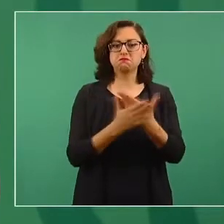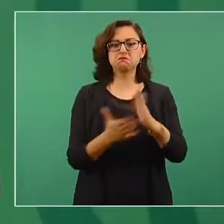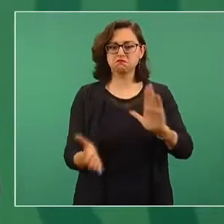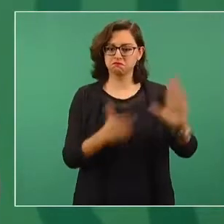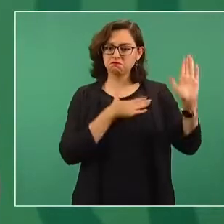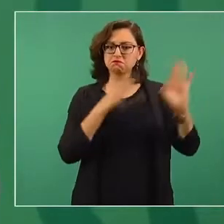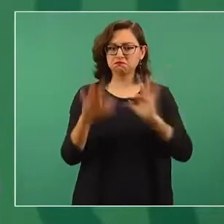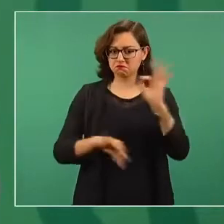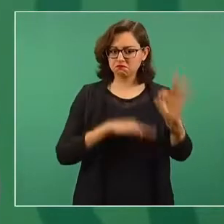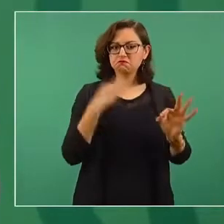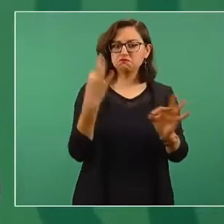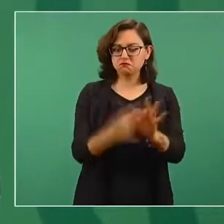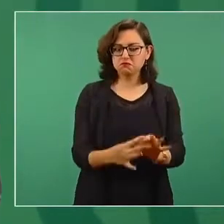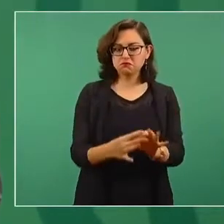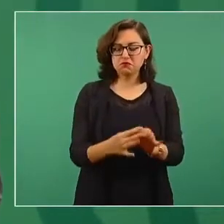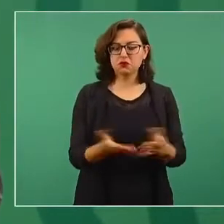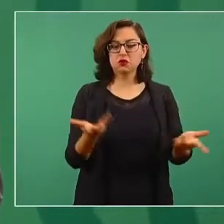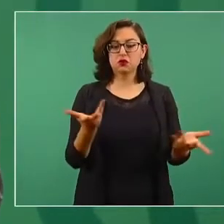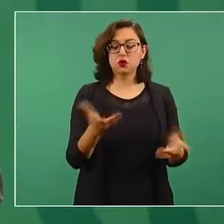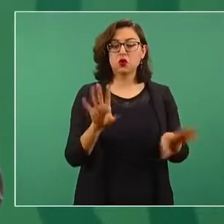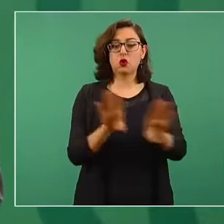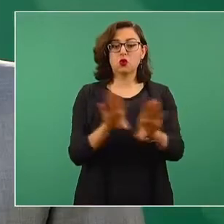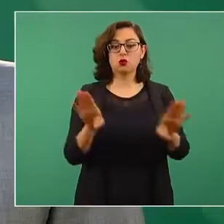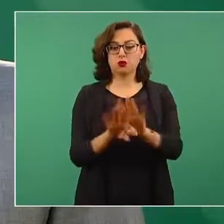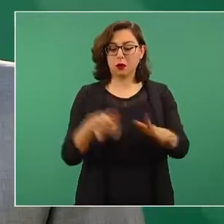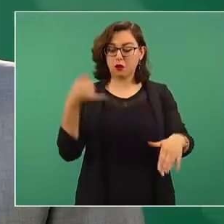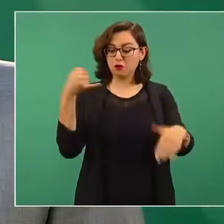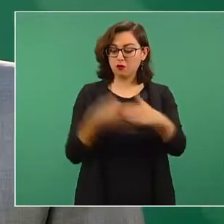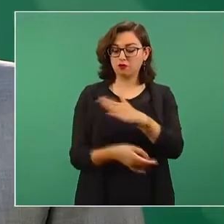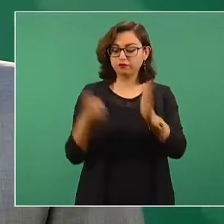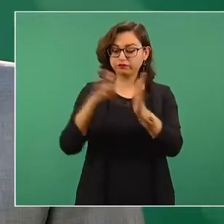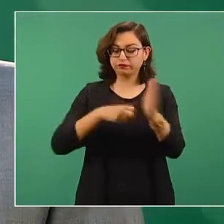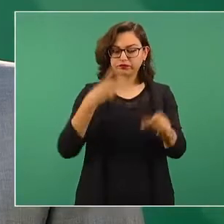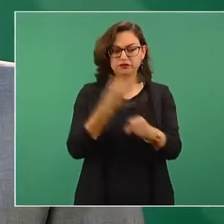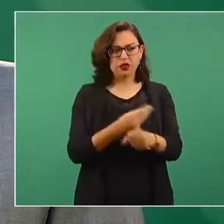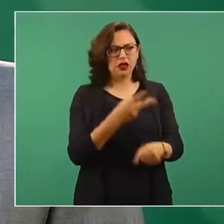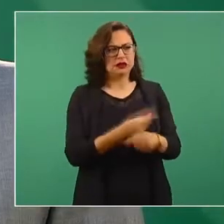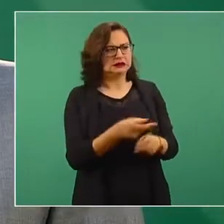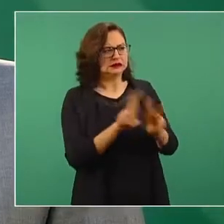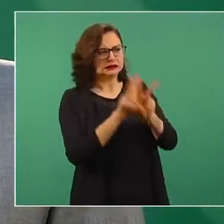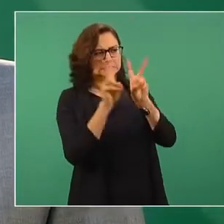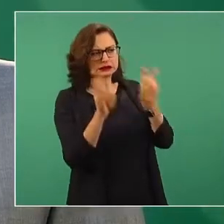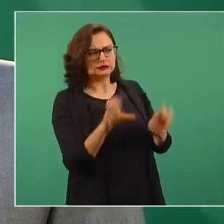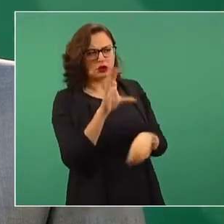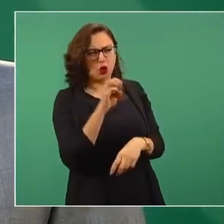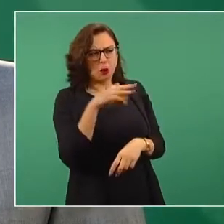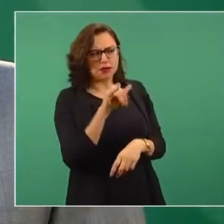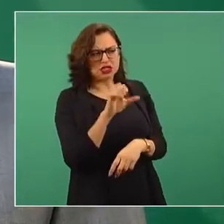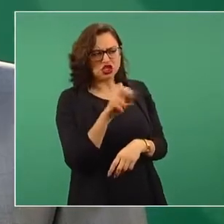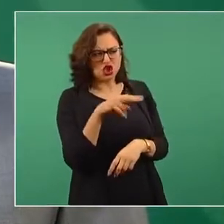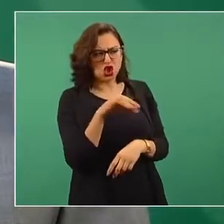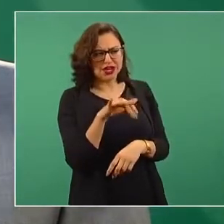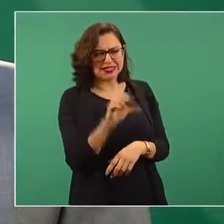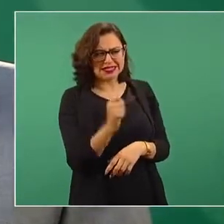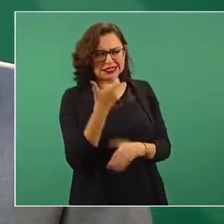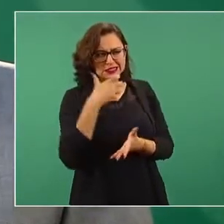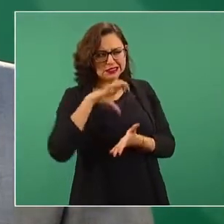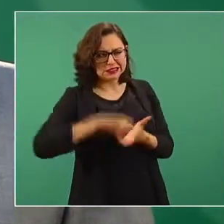para la simplificación. ¿No incluye las comisiones famosas? No.